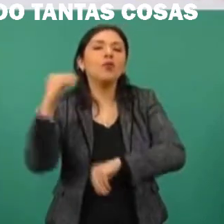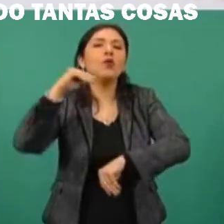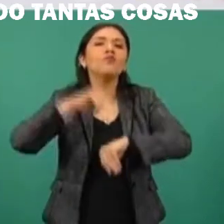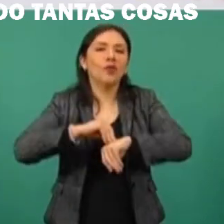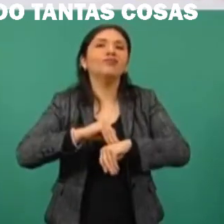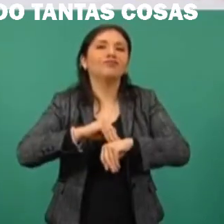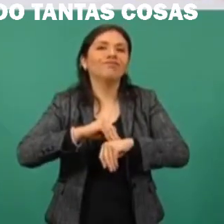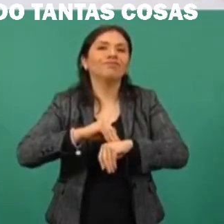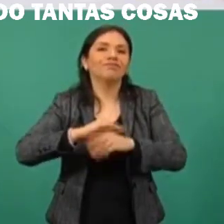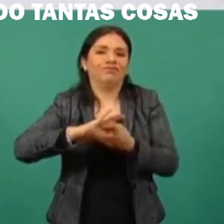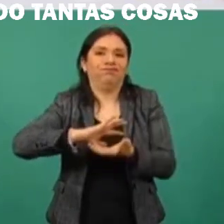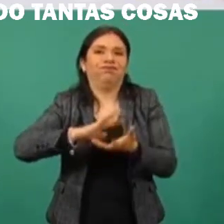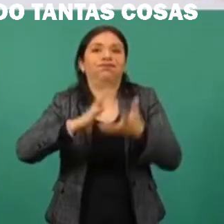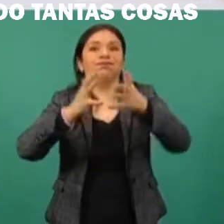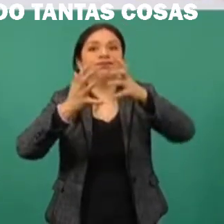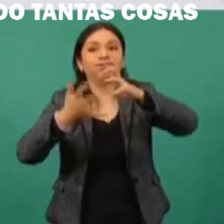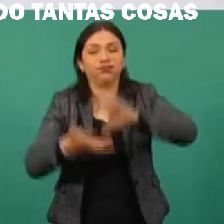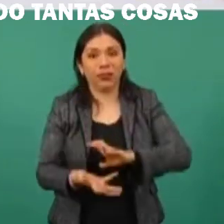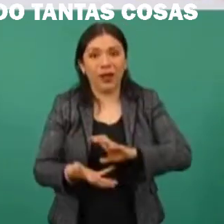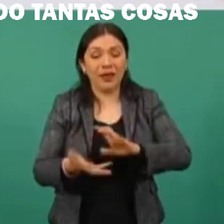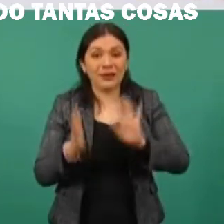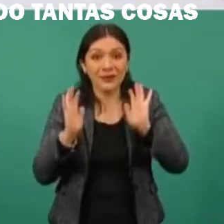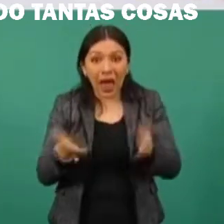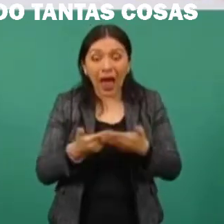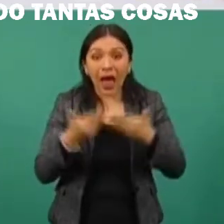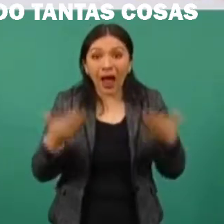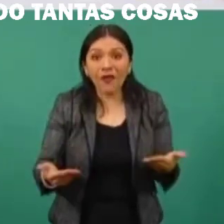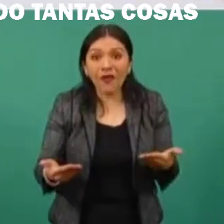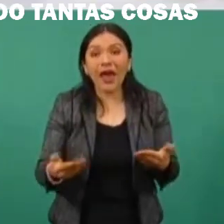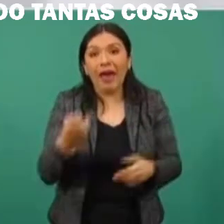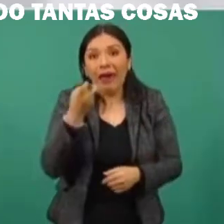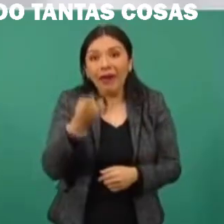transformación, pues